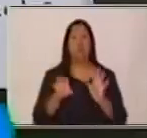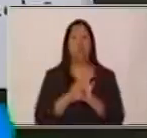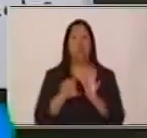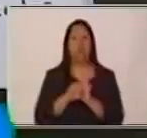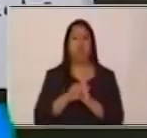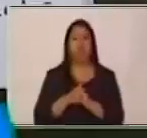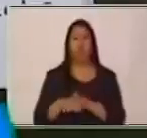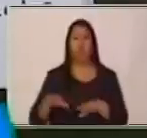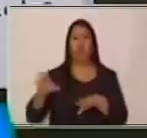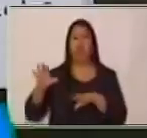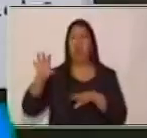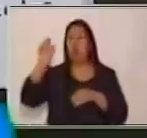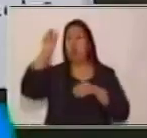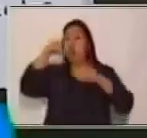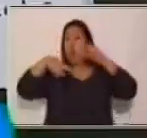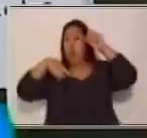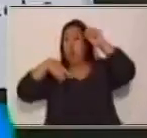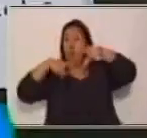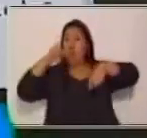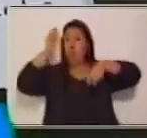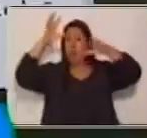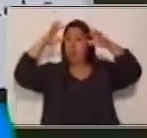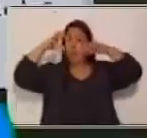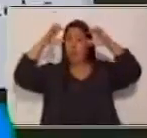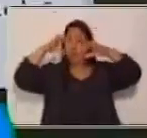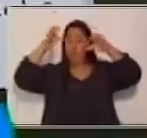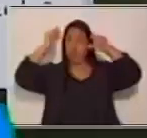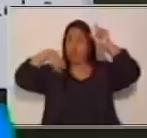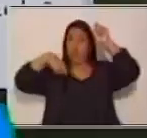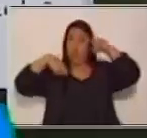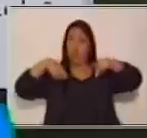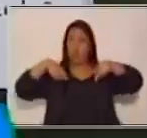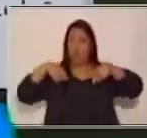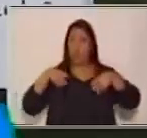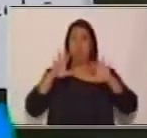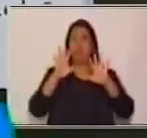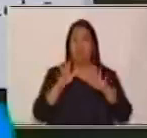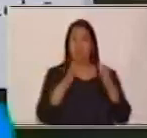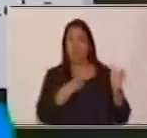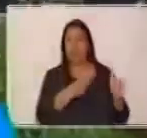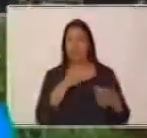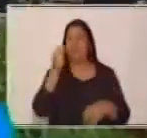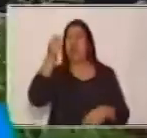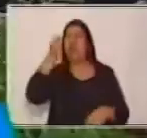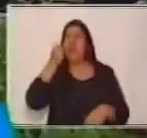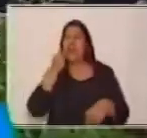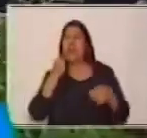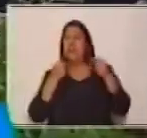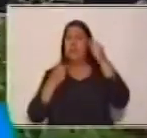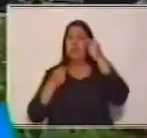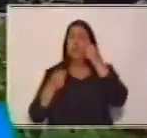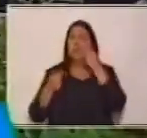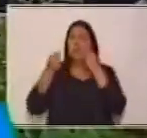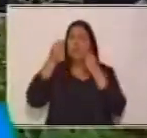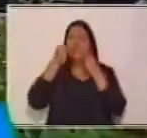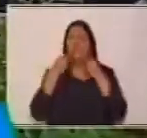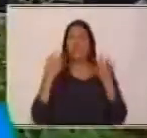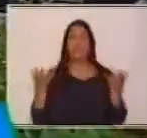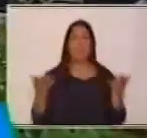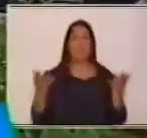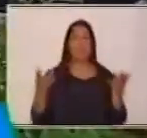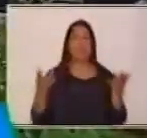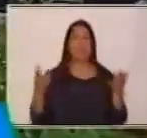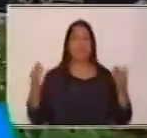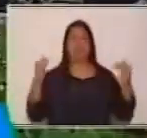la lluvia, y vamos a tomar lágrimas. Quiero que pienses en qué relación hay entre ambos, qué